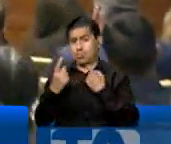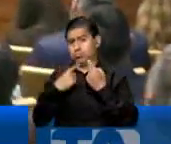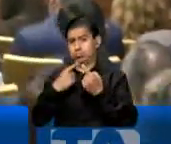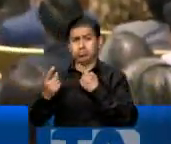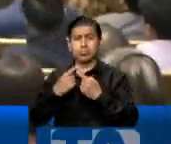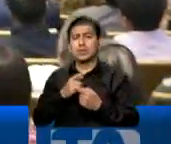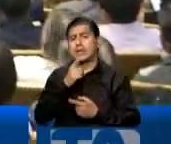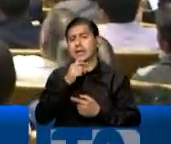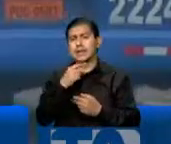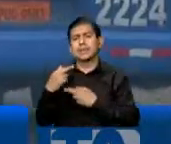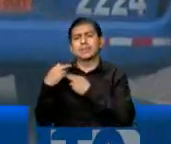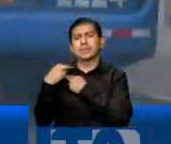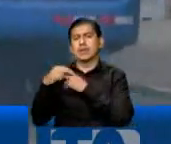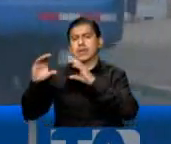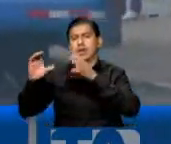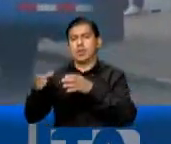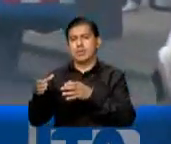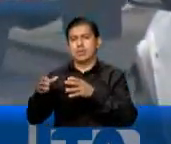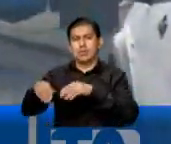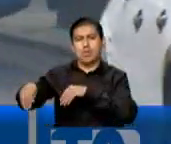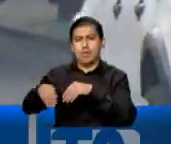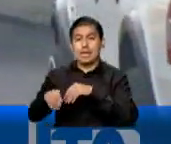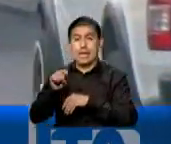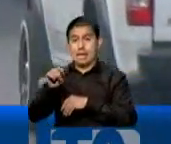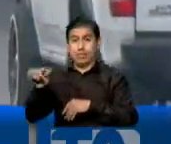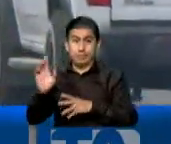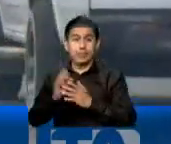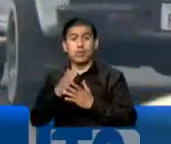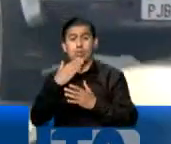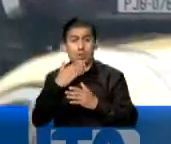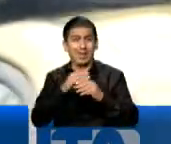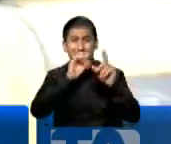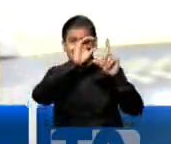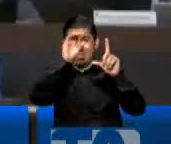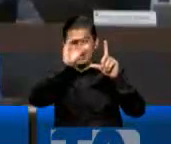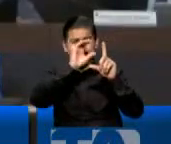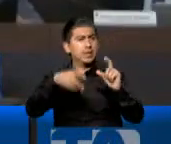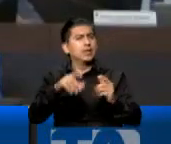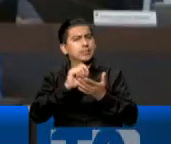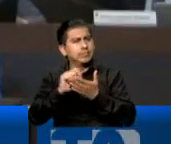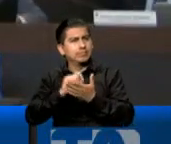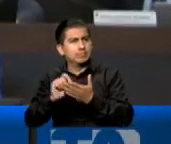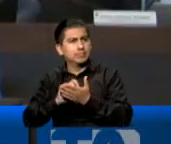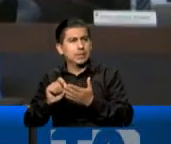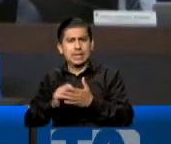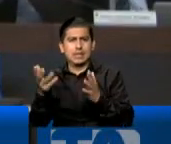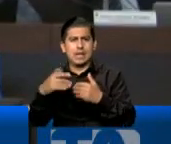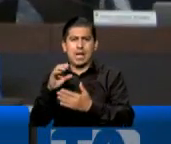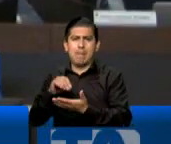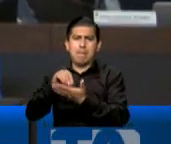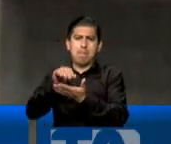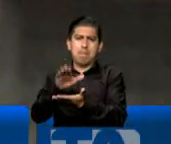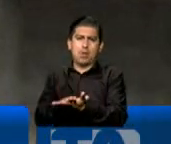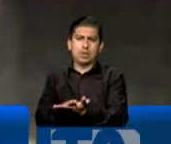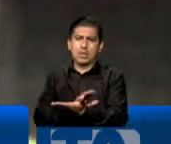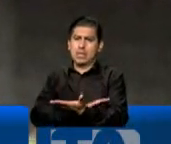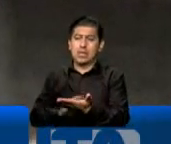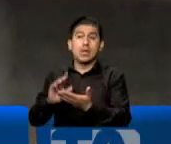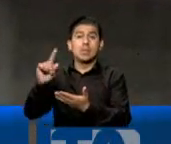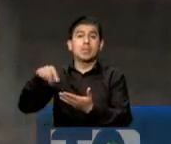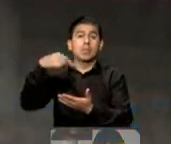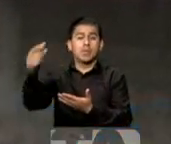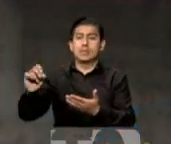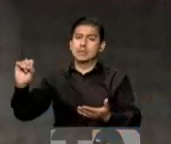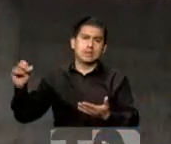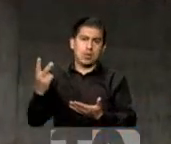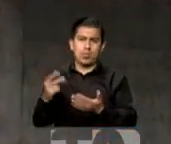manos de la Comisión de Movilidad, que deberá recoger las observaciones realizadas para que este pueda ser tratado por segunda ocasión en el